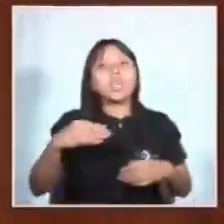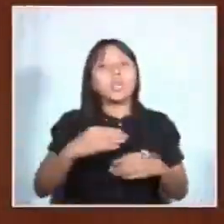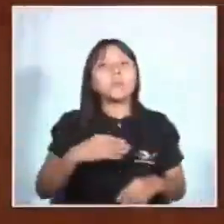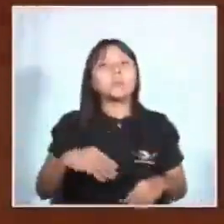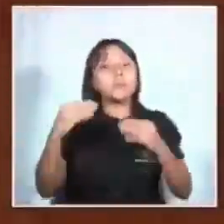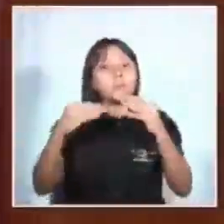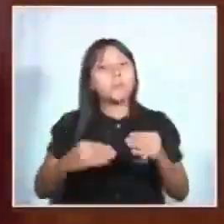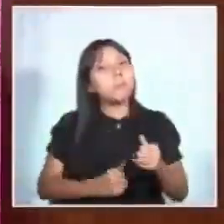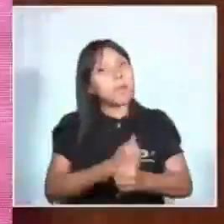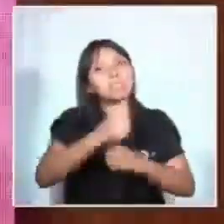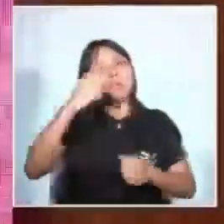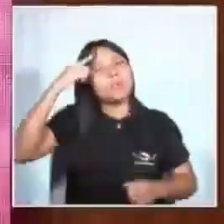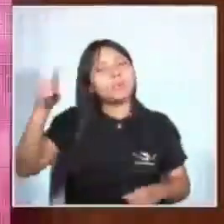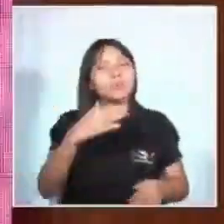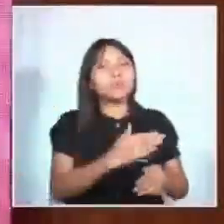de preparación.